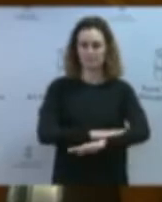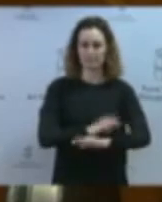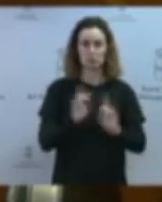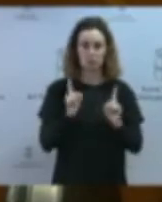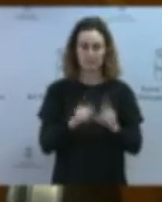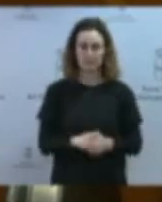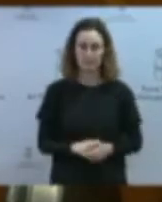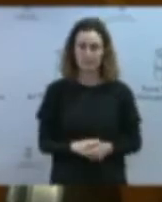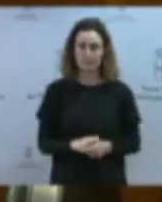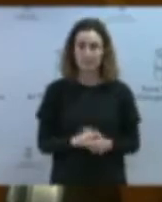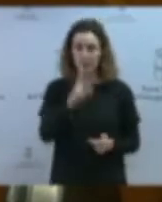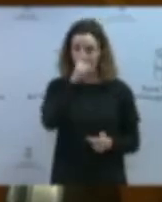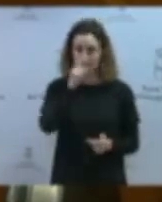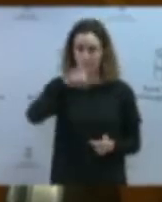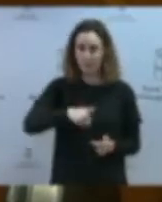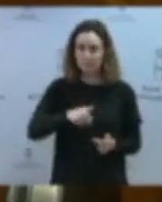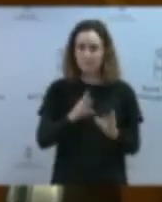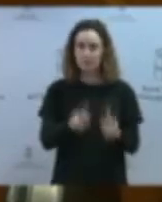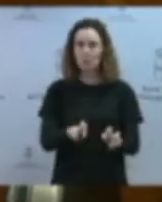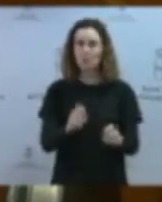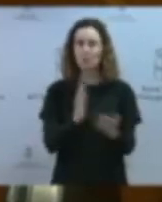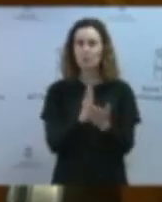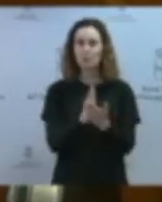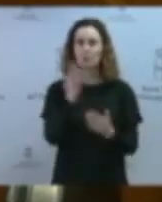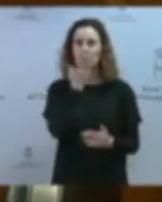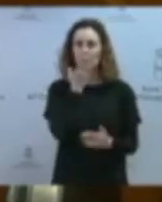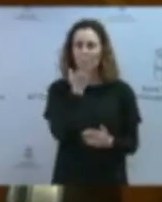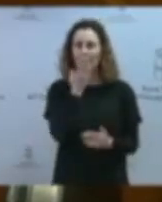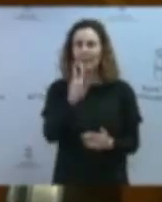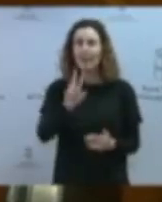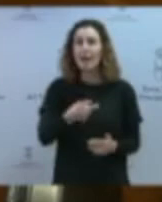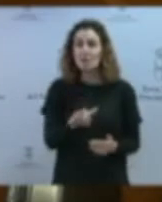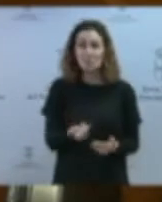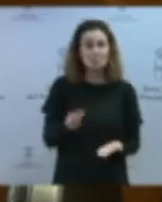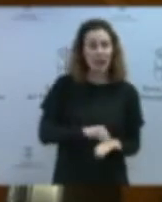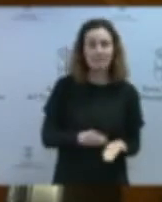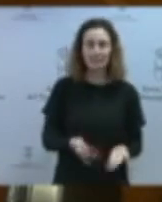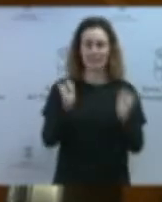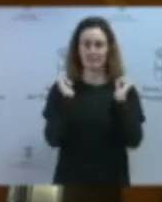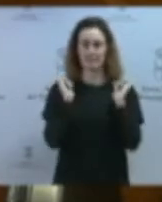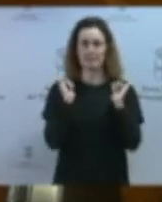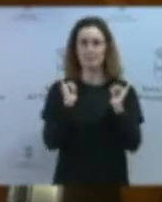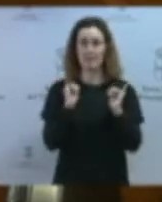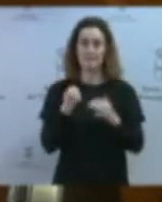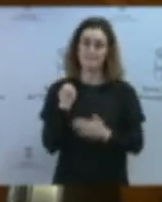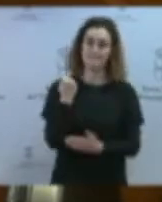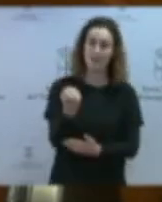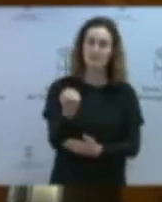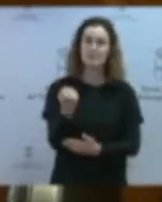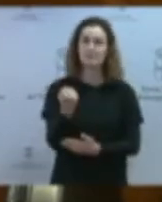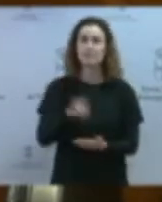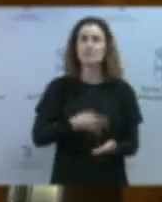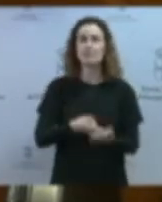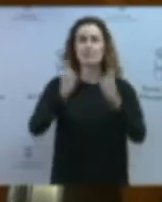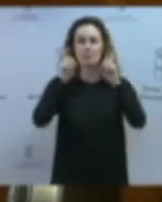vamos a recibir ni un euro más para reforzar el sistema educativo. Y se ha dejado claro en el acuerdo nacional entre las comunidades autónomas y el